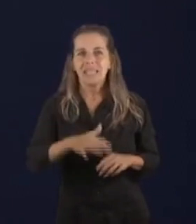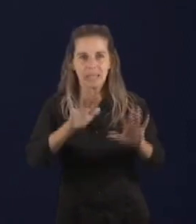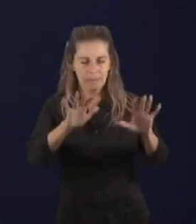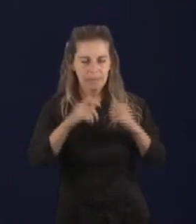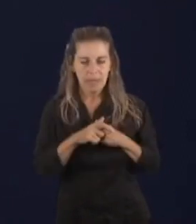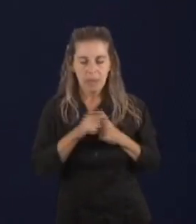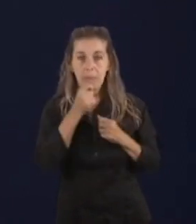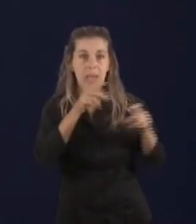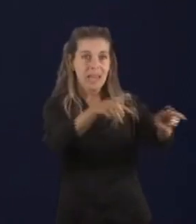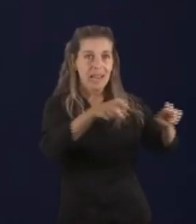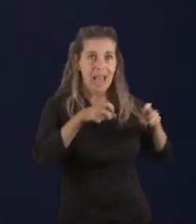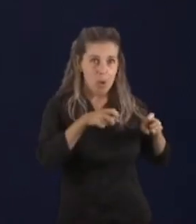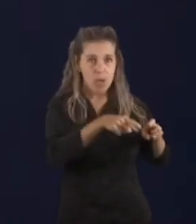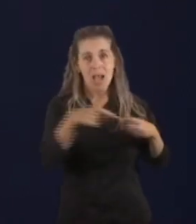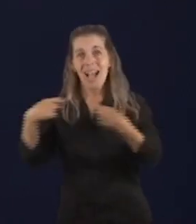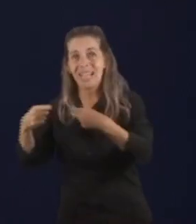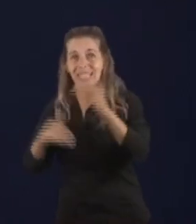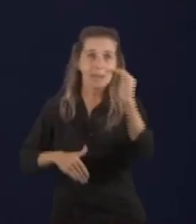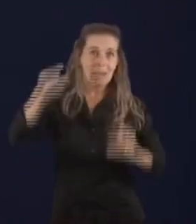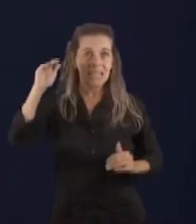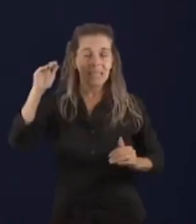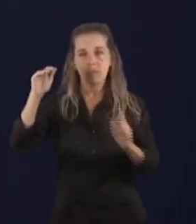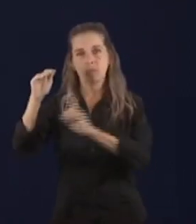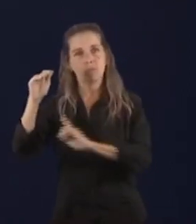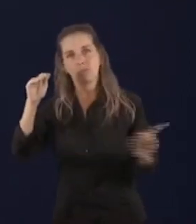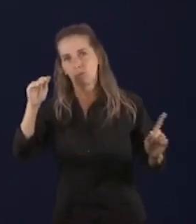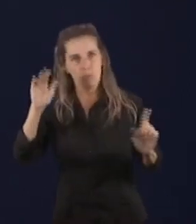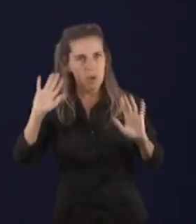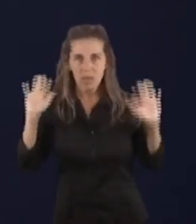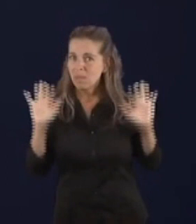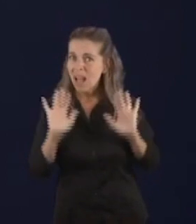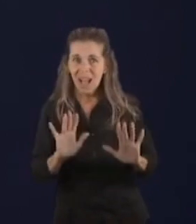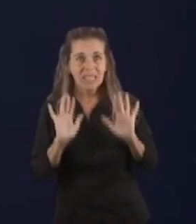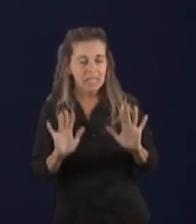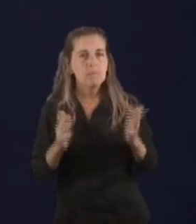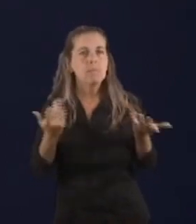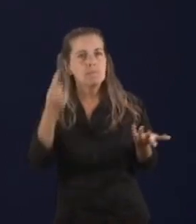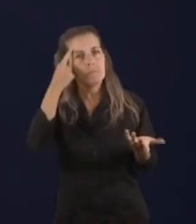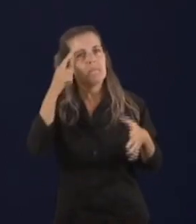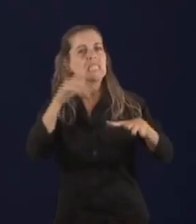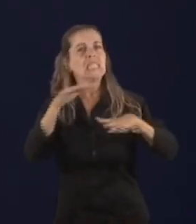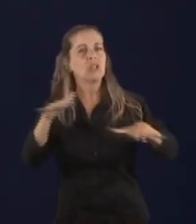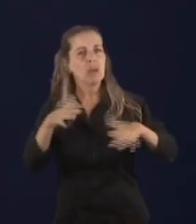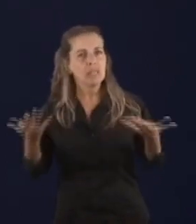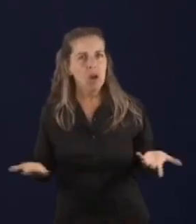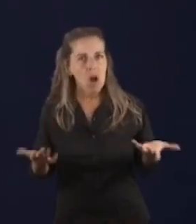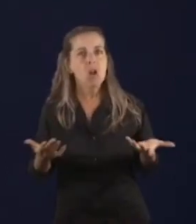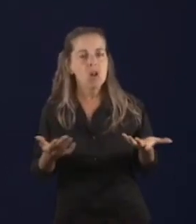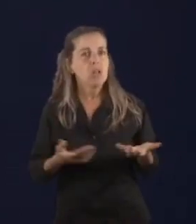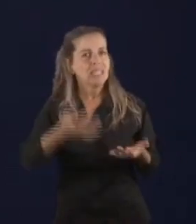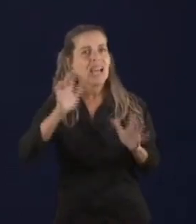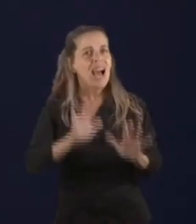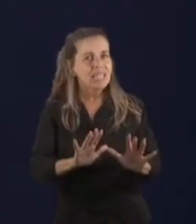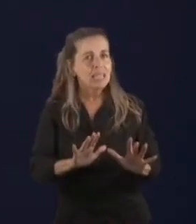tenemos digamos esto es una no solo que te lo marca la la la realidad y te lo marca el la triste